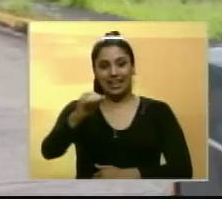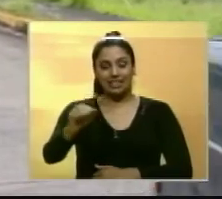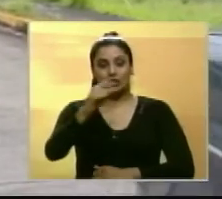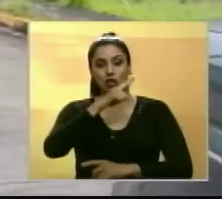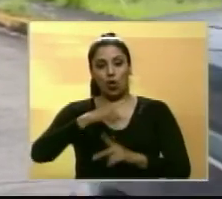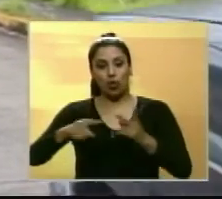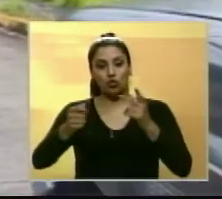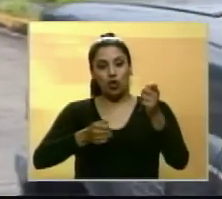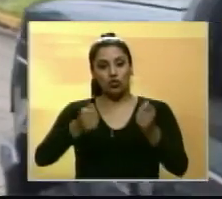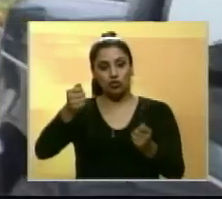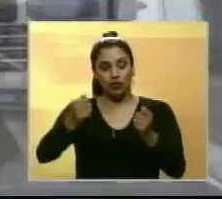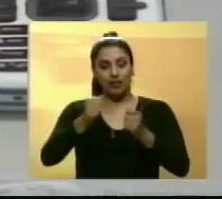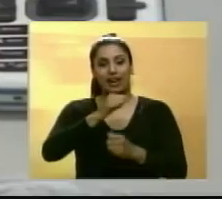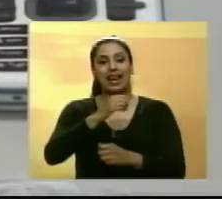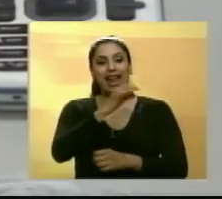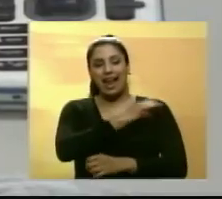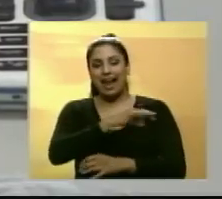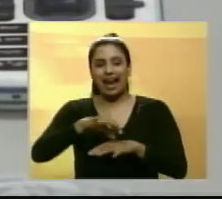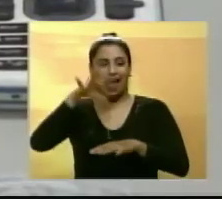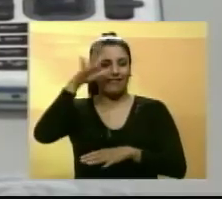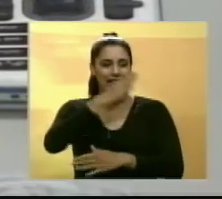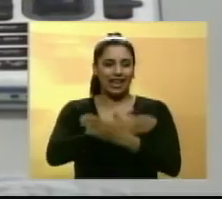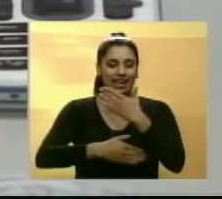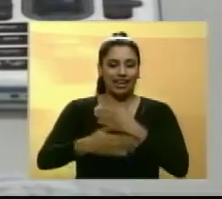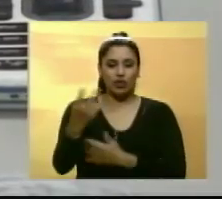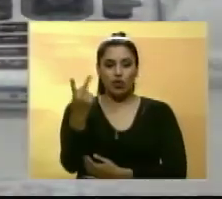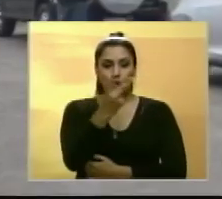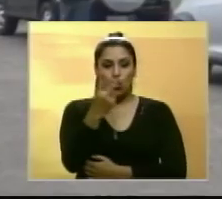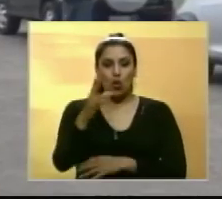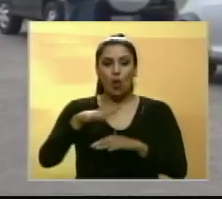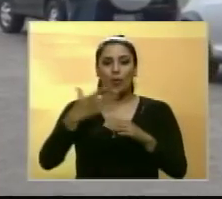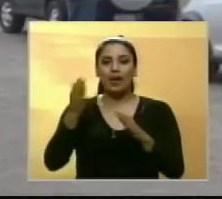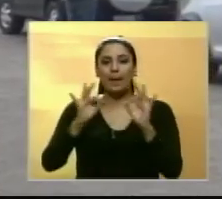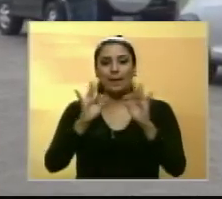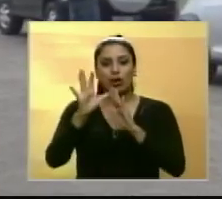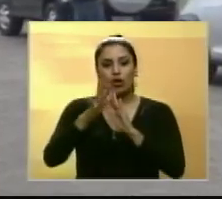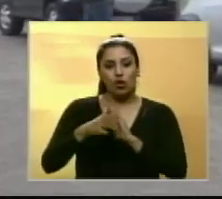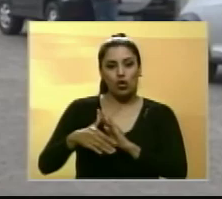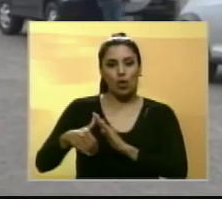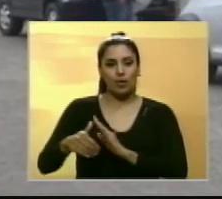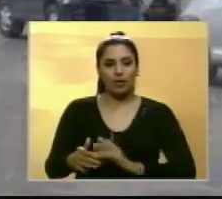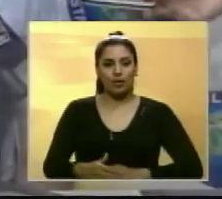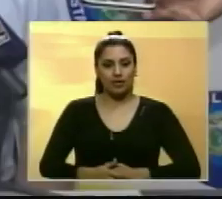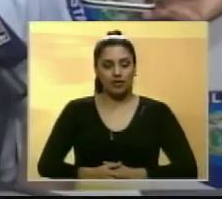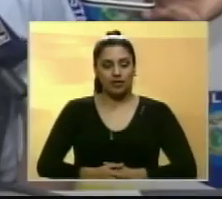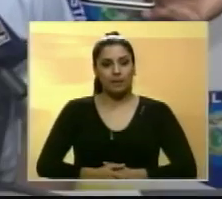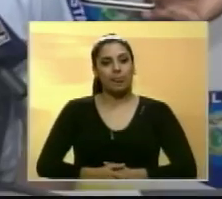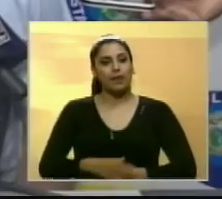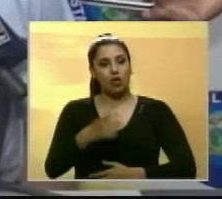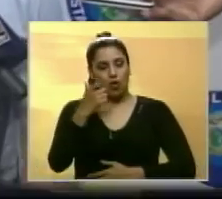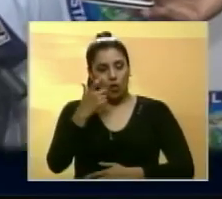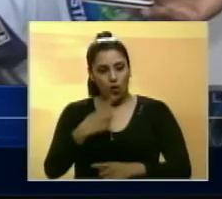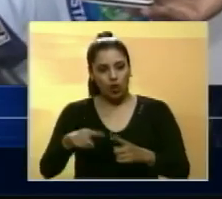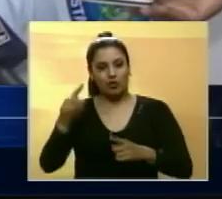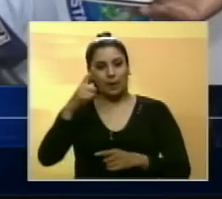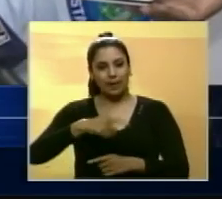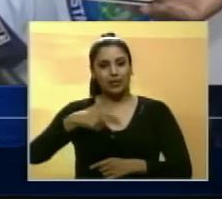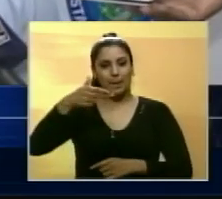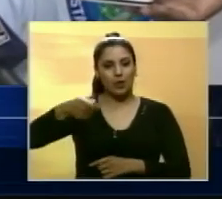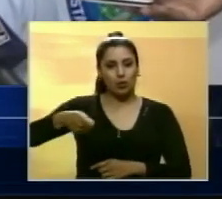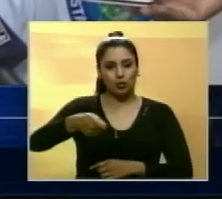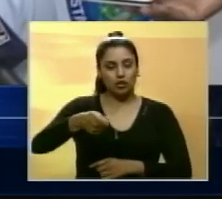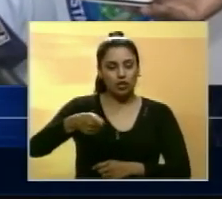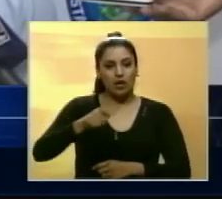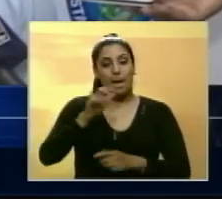y un conductor resultó gravemente herido, ambos por robo en hechos aislados. Herido con arma blanca también, pero